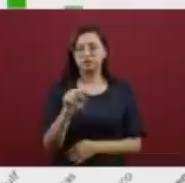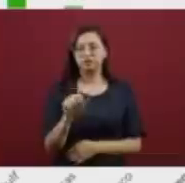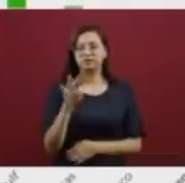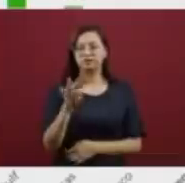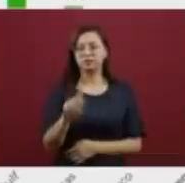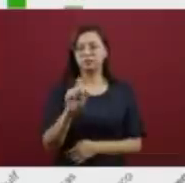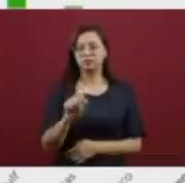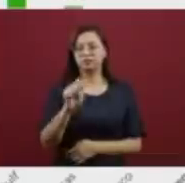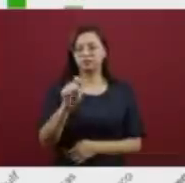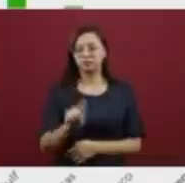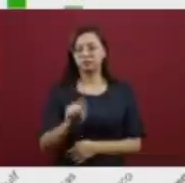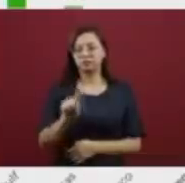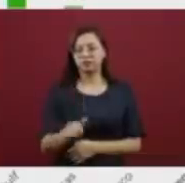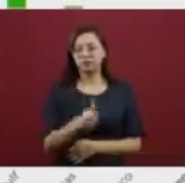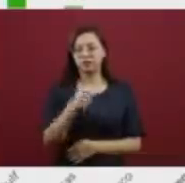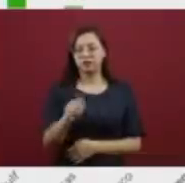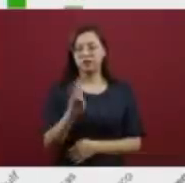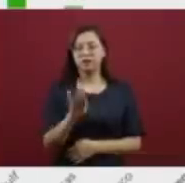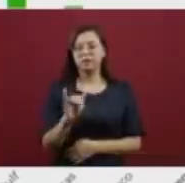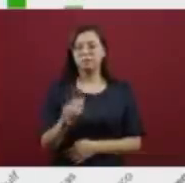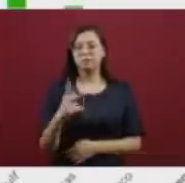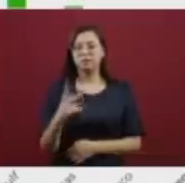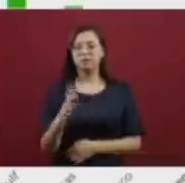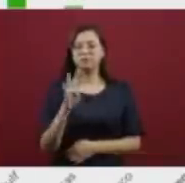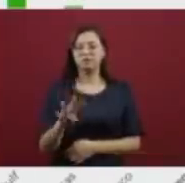19.76, BP